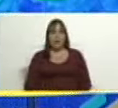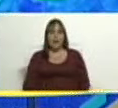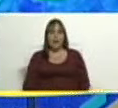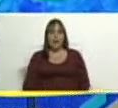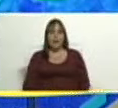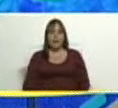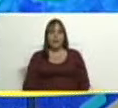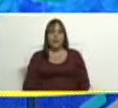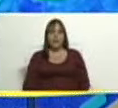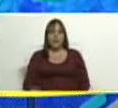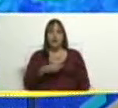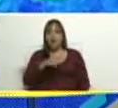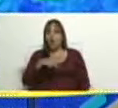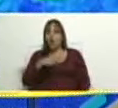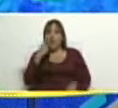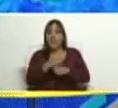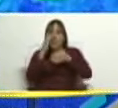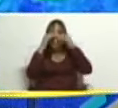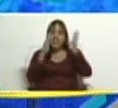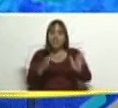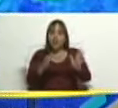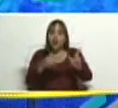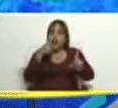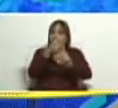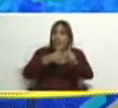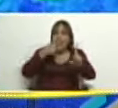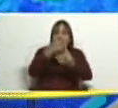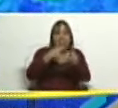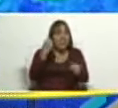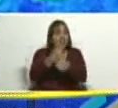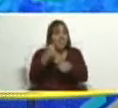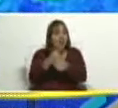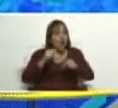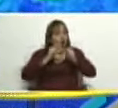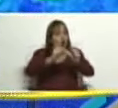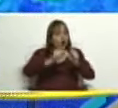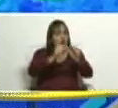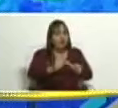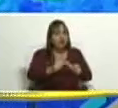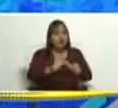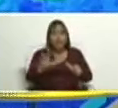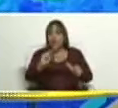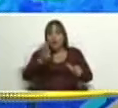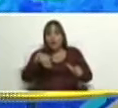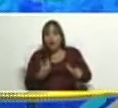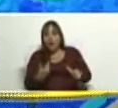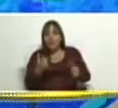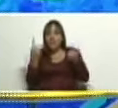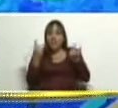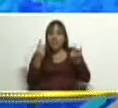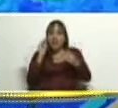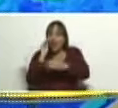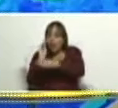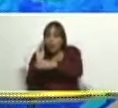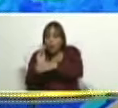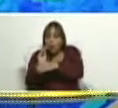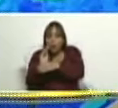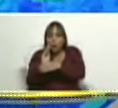trabajo. Tenemos que estar encima de nuestro trabajo. Nadie puede descuidar el trabajo.